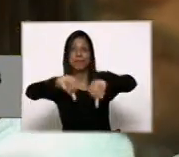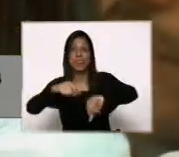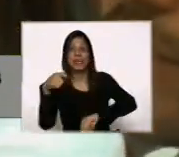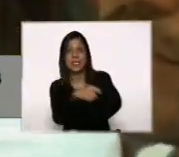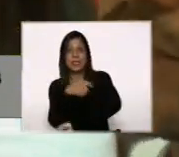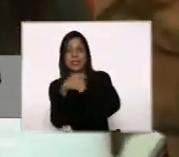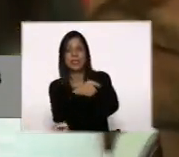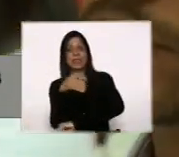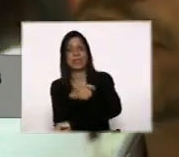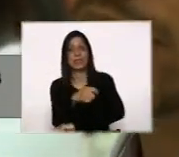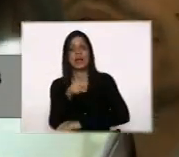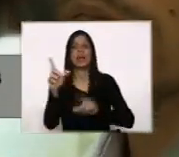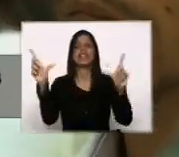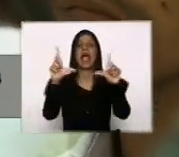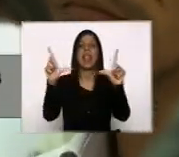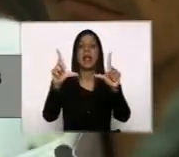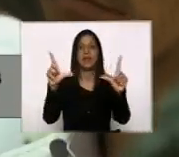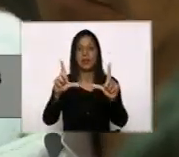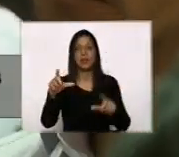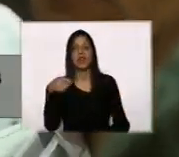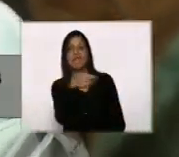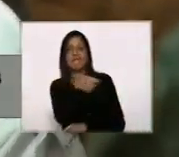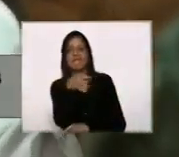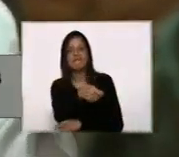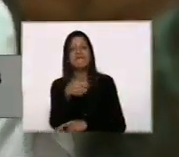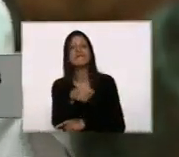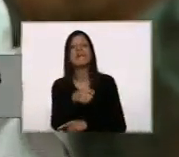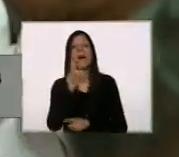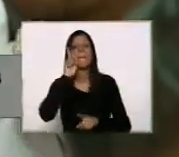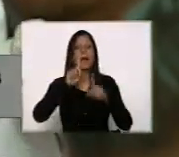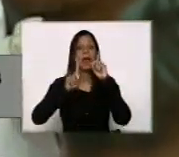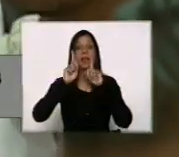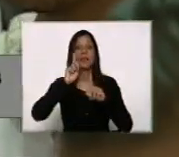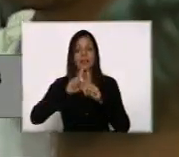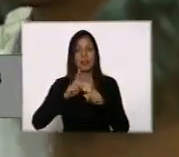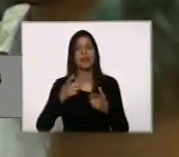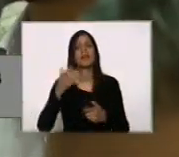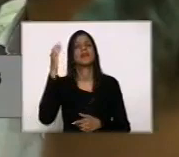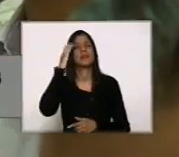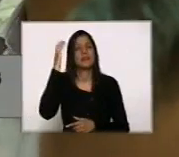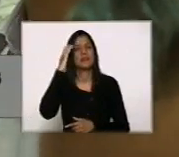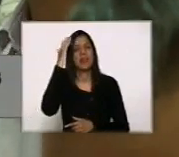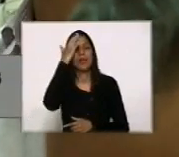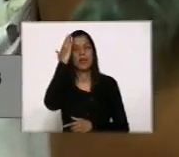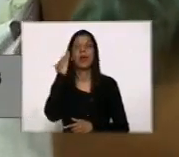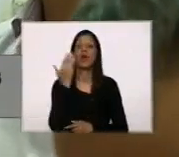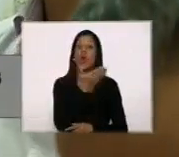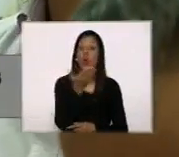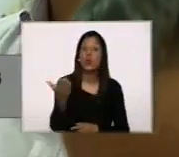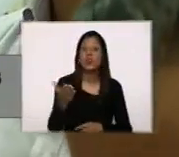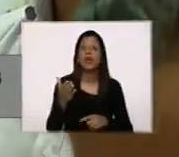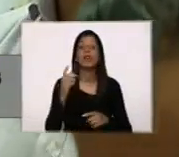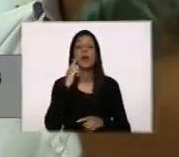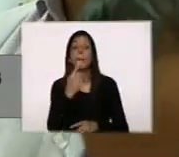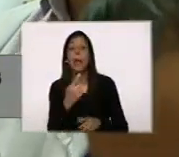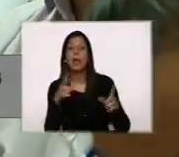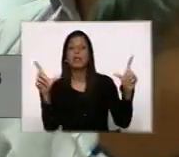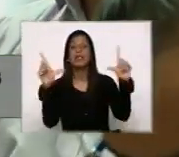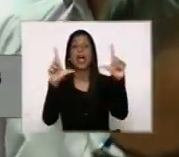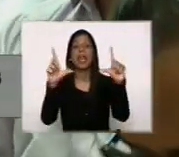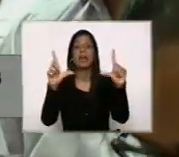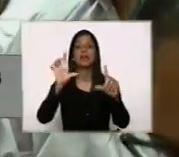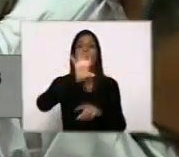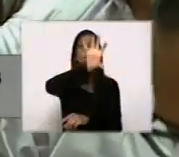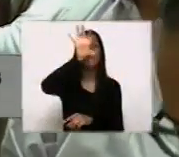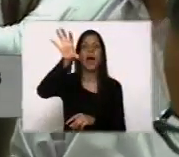con la estrategia comunicacional. Yo creo que para nadie es un secreto el cerco que nos están haciendo a nivel